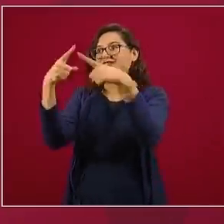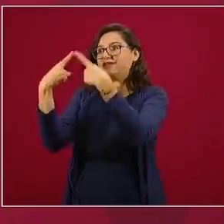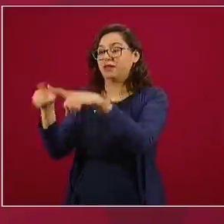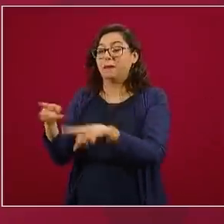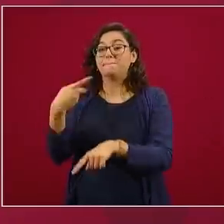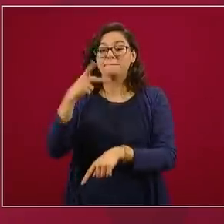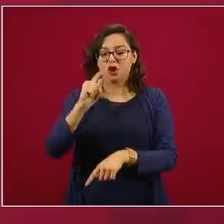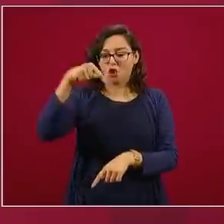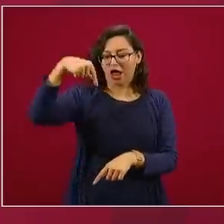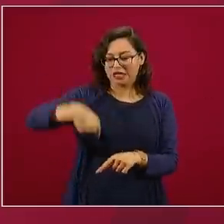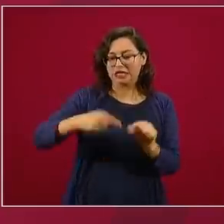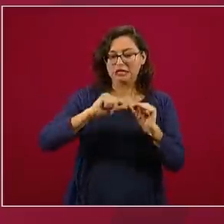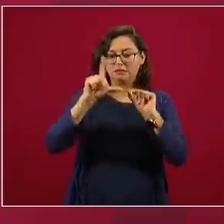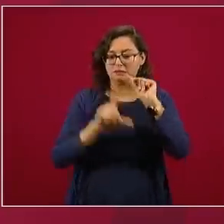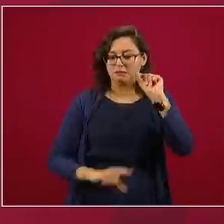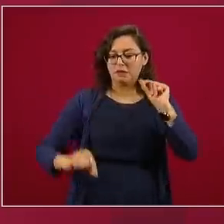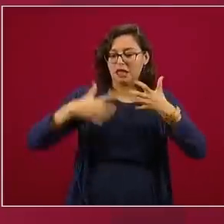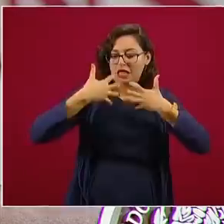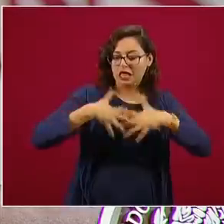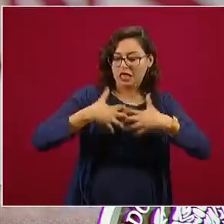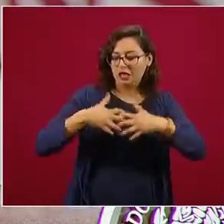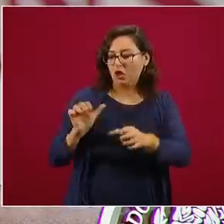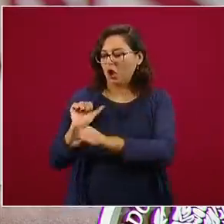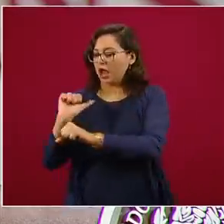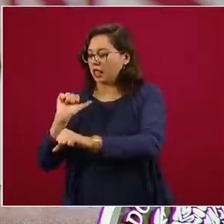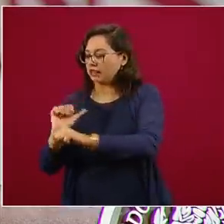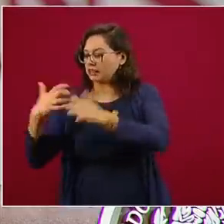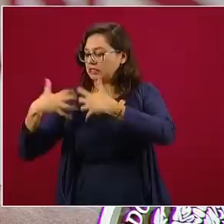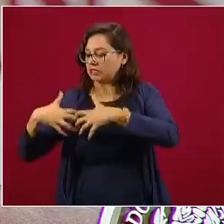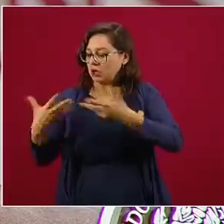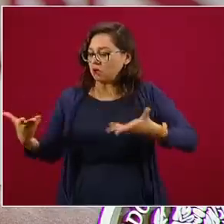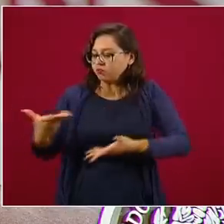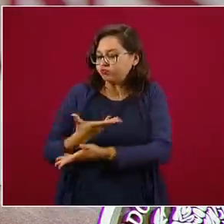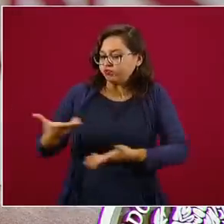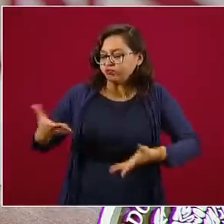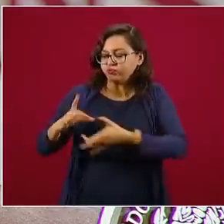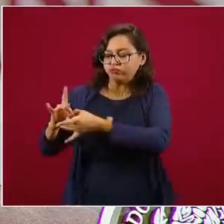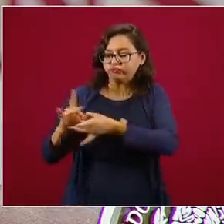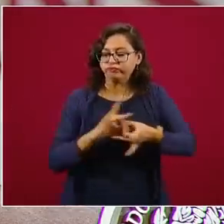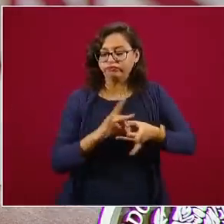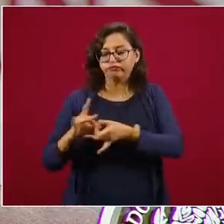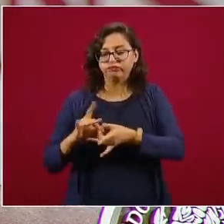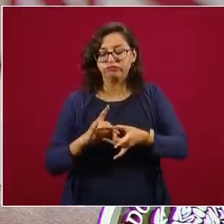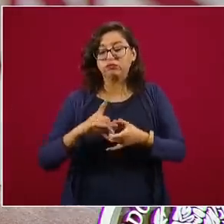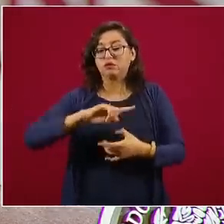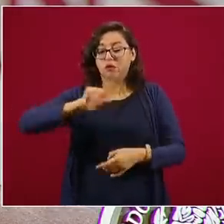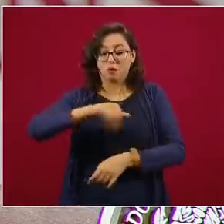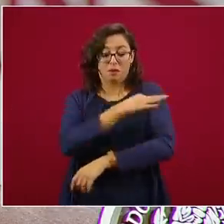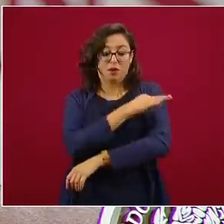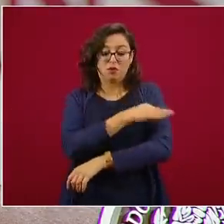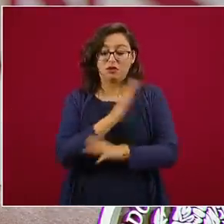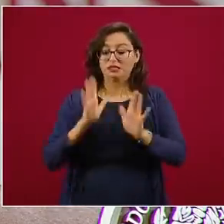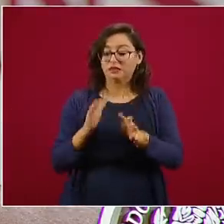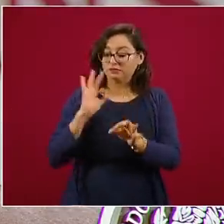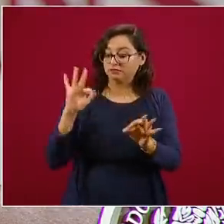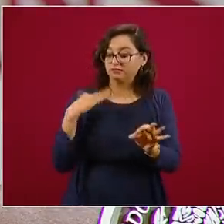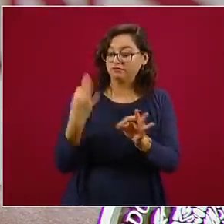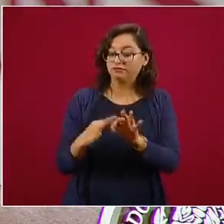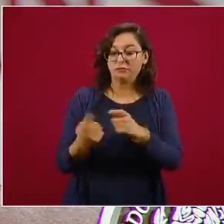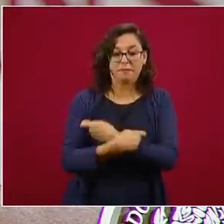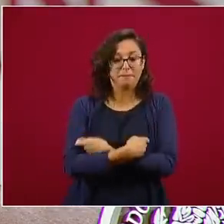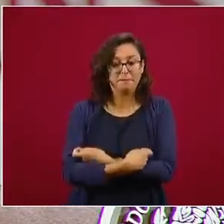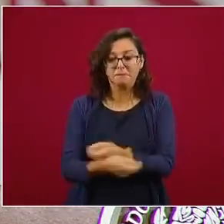establecido acá entre México y Argentina es una cadena de suplido que inicialmente nos está dando costos